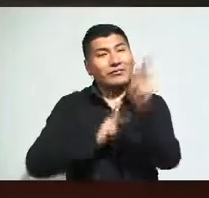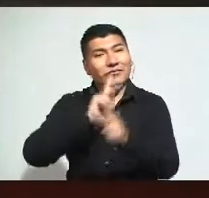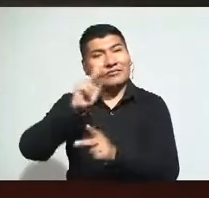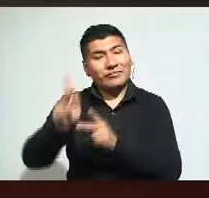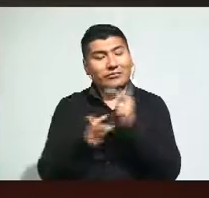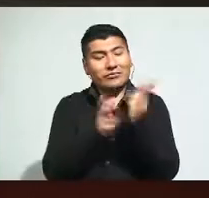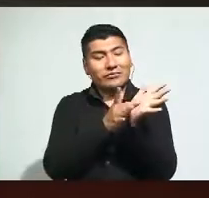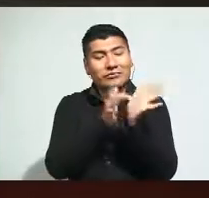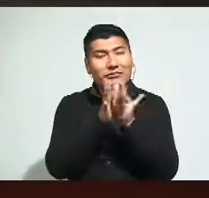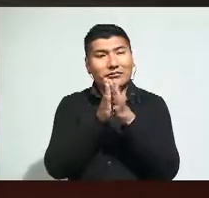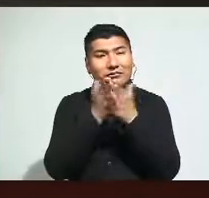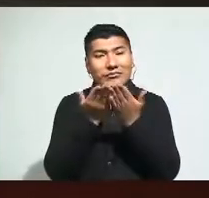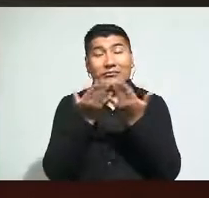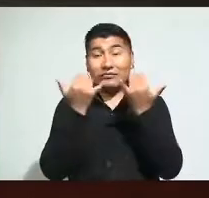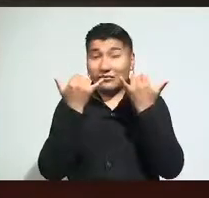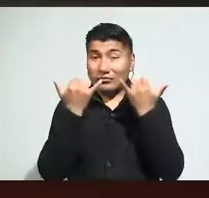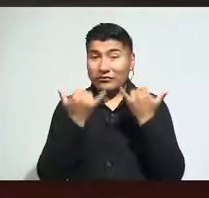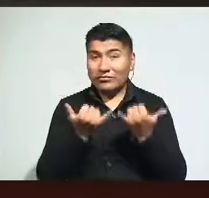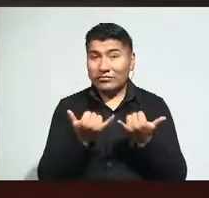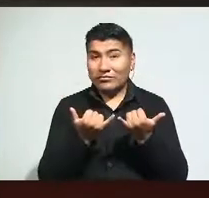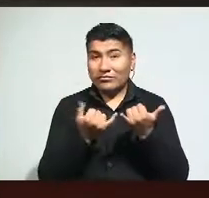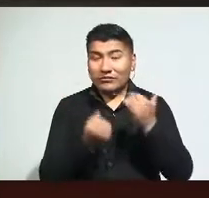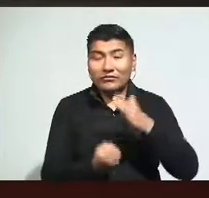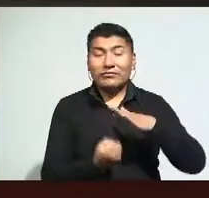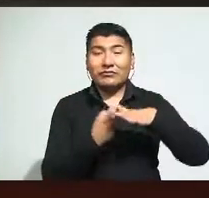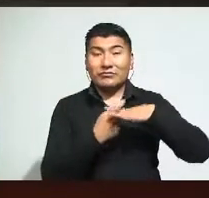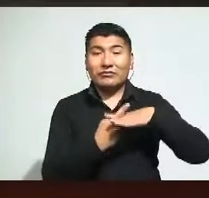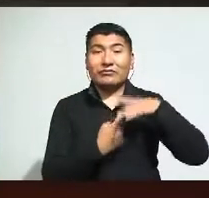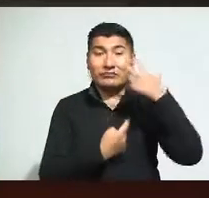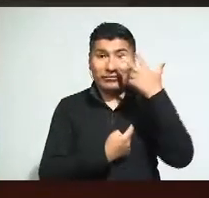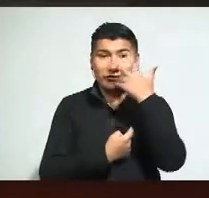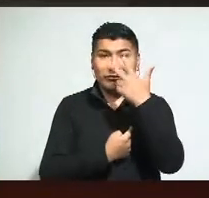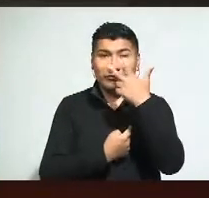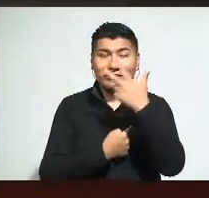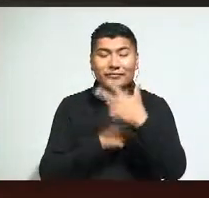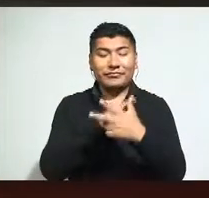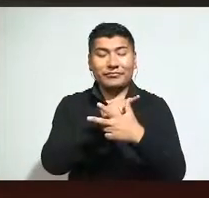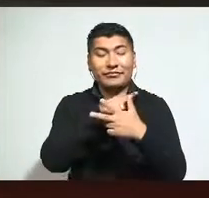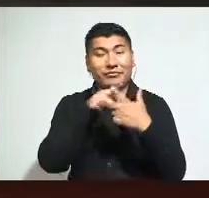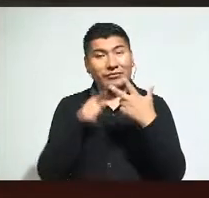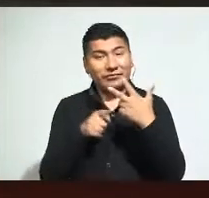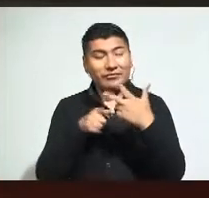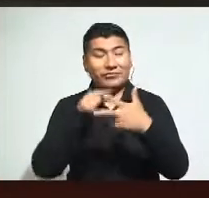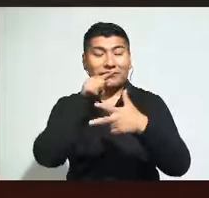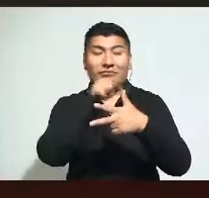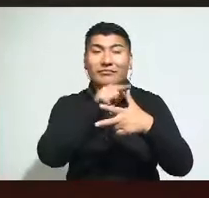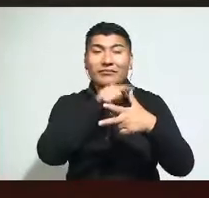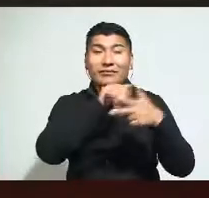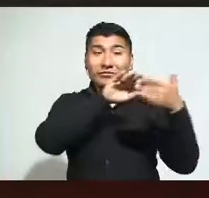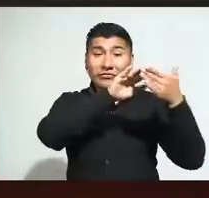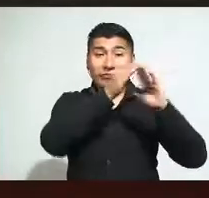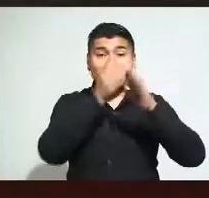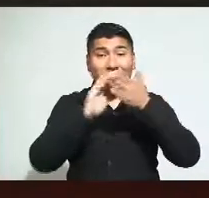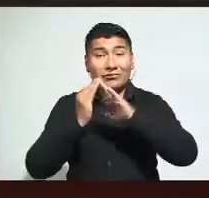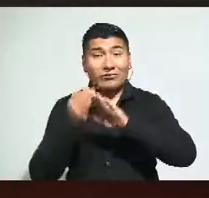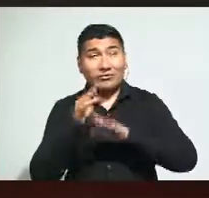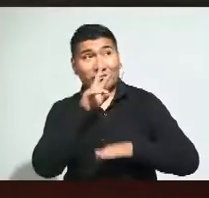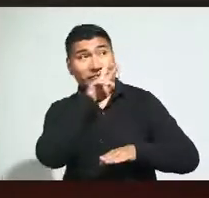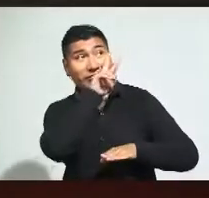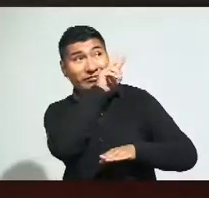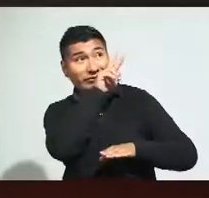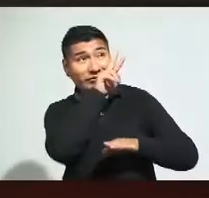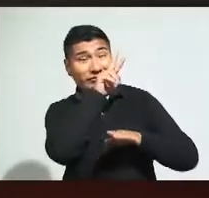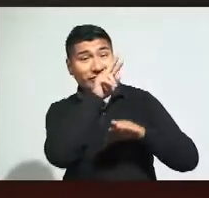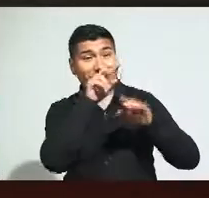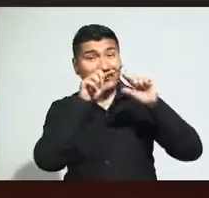evangelio de hoy aparecen tres figuras el pueblo que mira el grupo